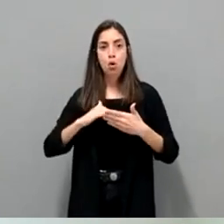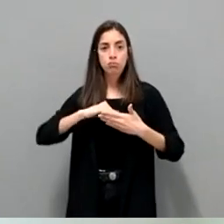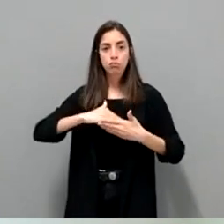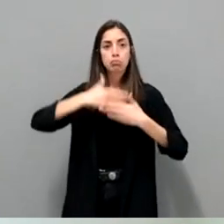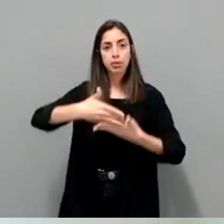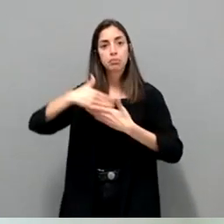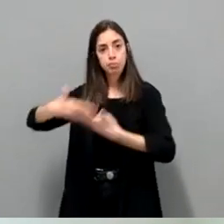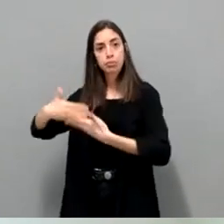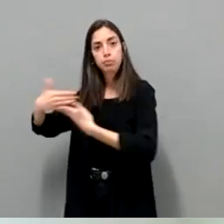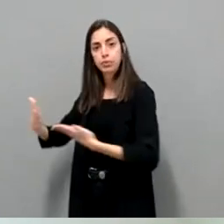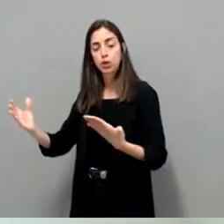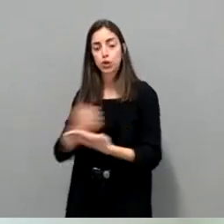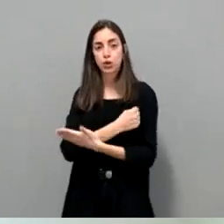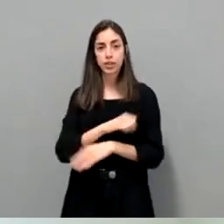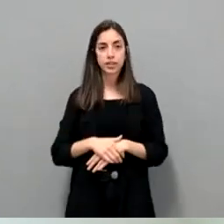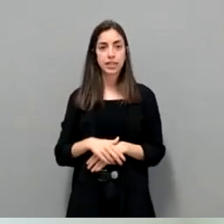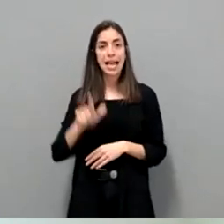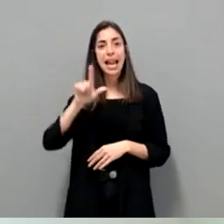Laura.